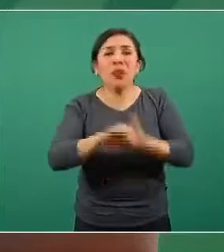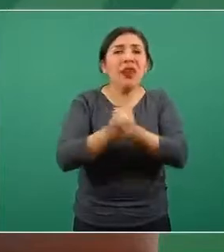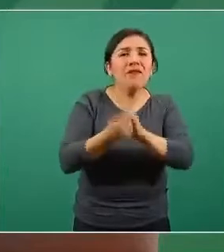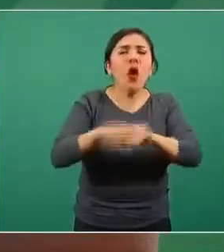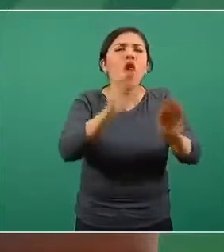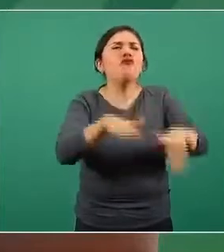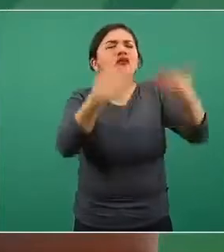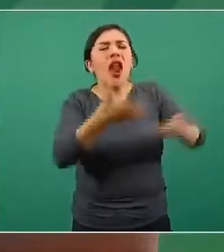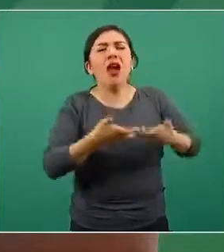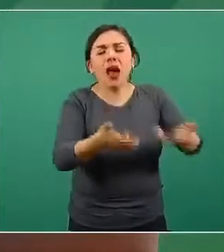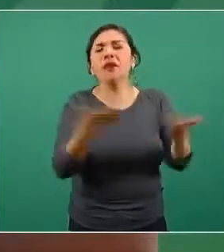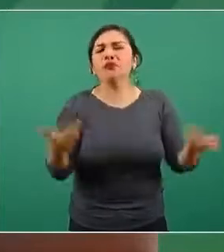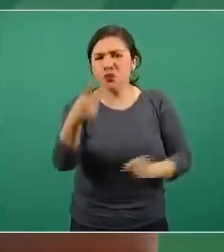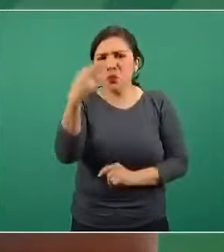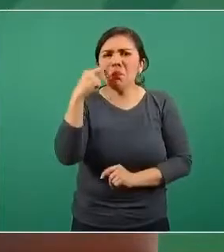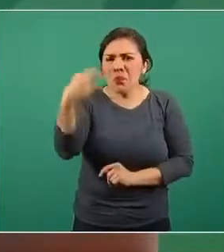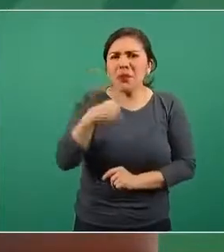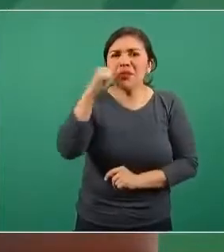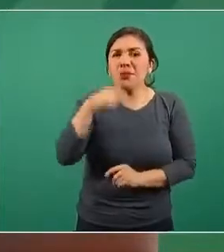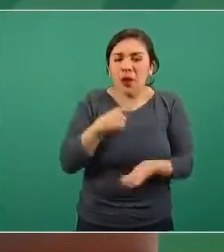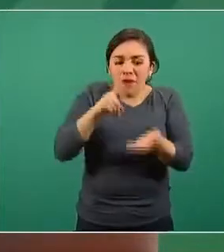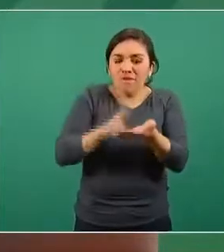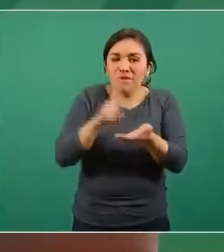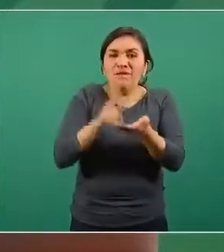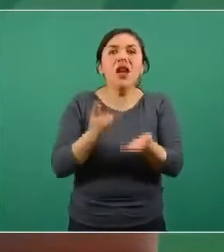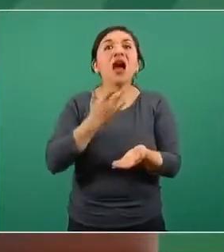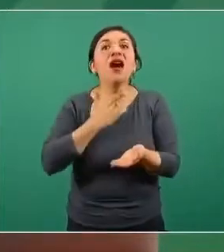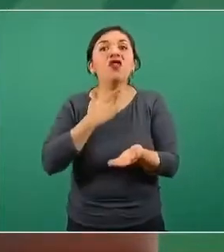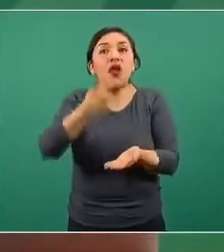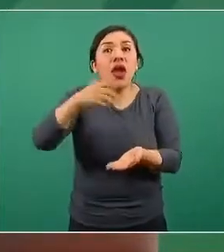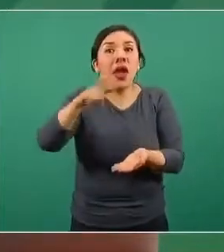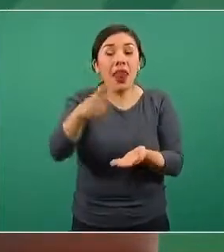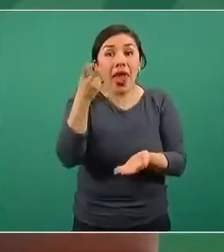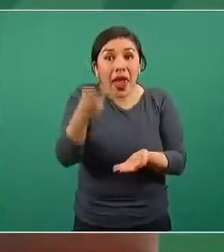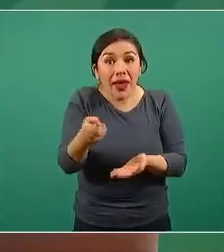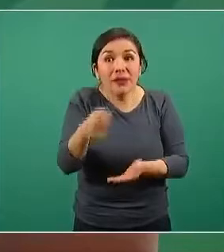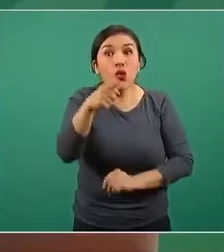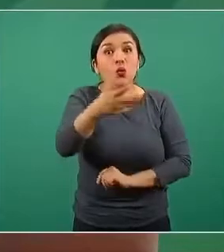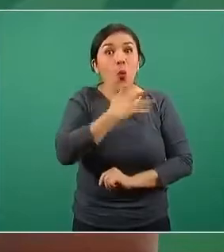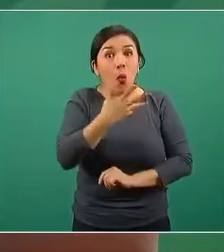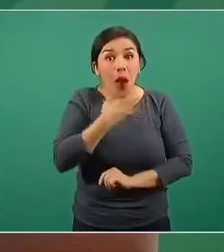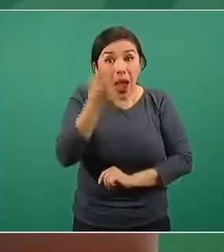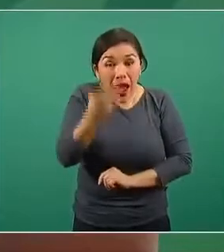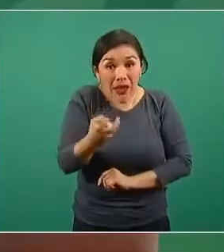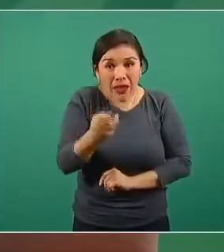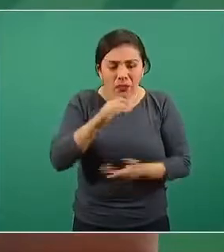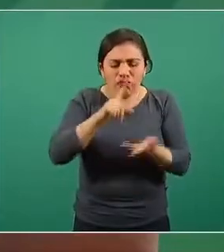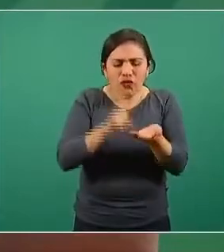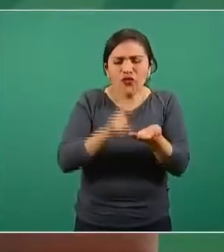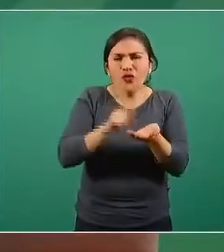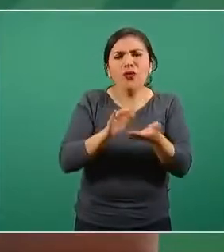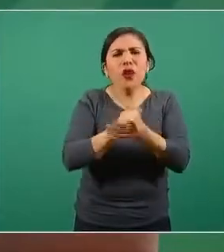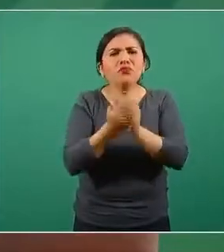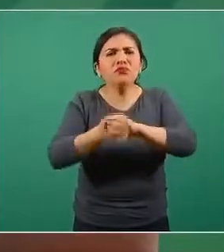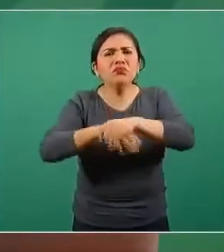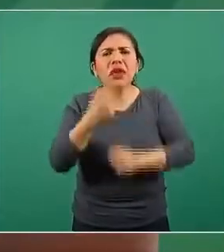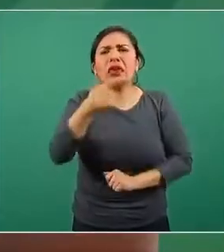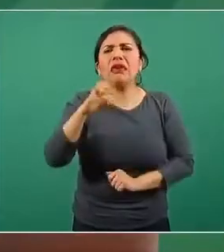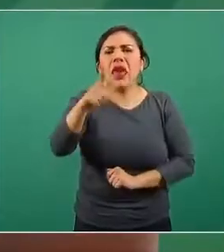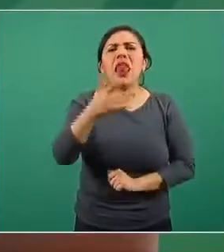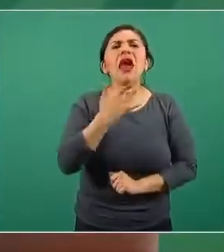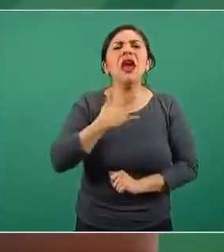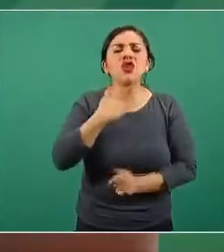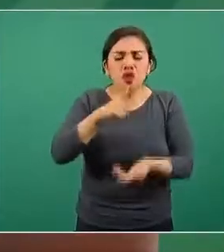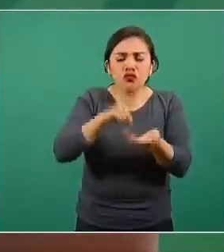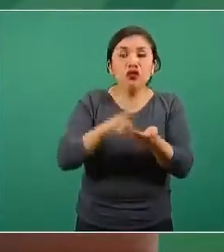andamos fuera, pues ustedes siempre me ven con mi botellita de alcohol gel. Entonces, tener esta parte de gel